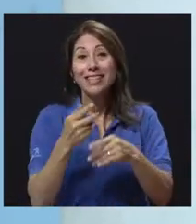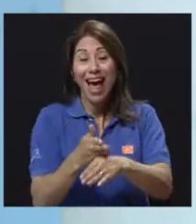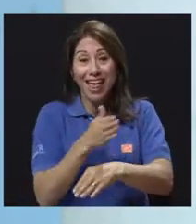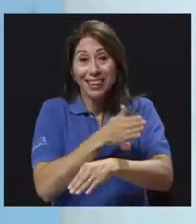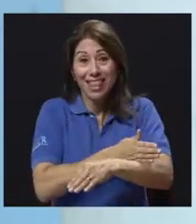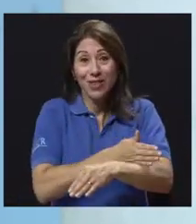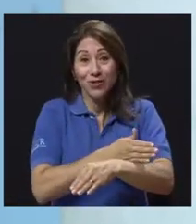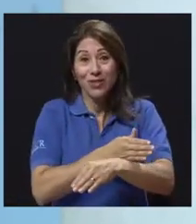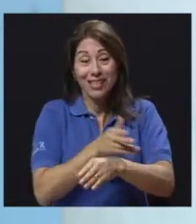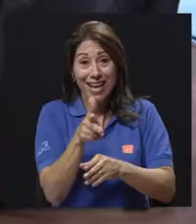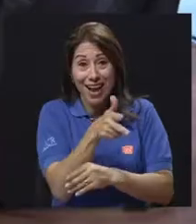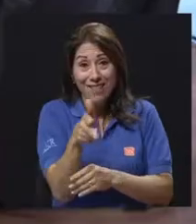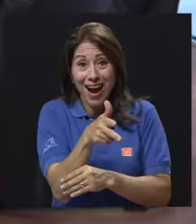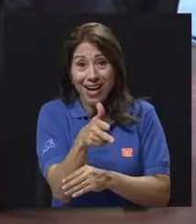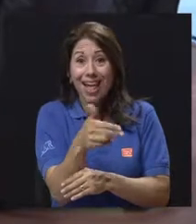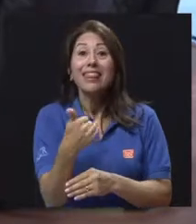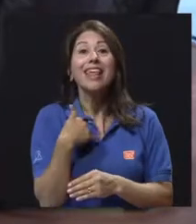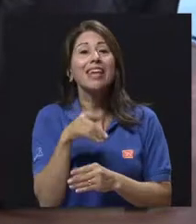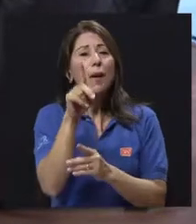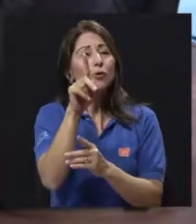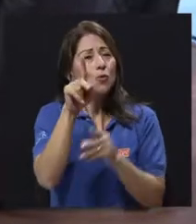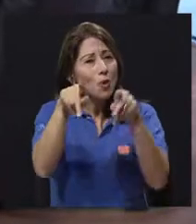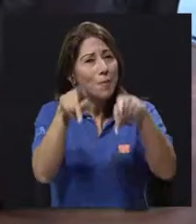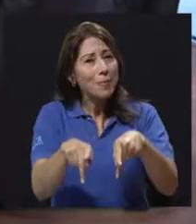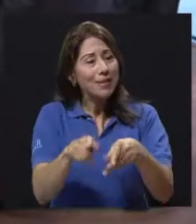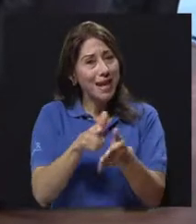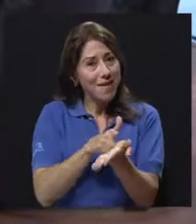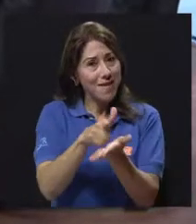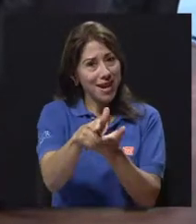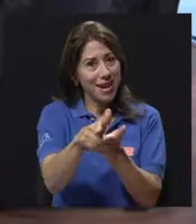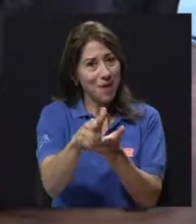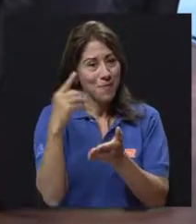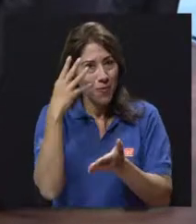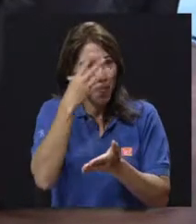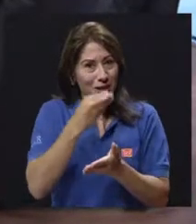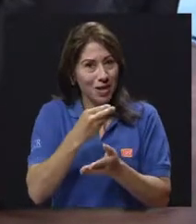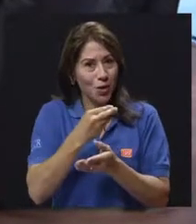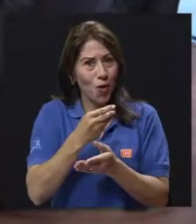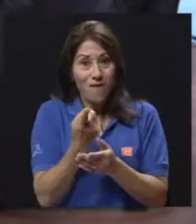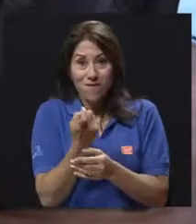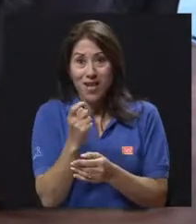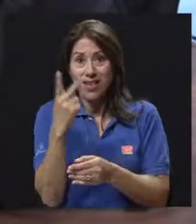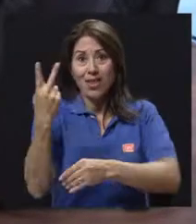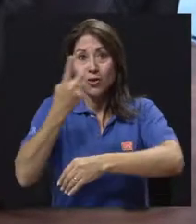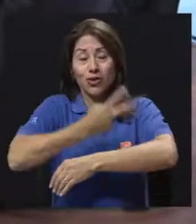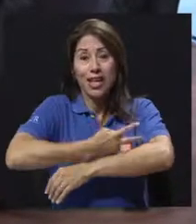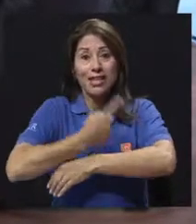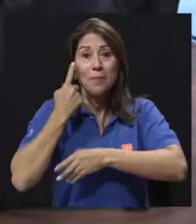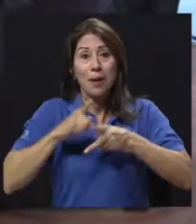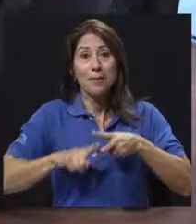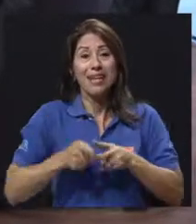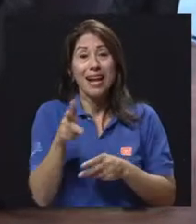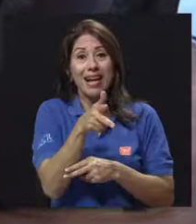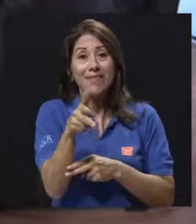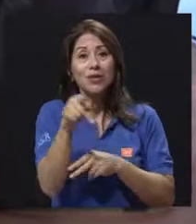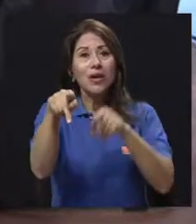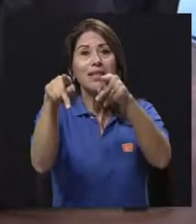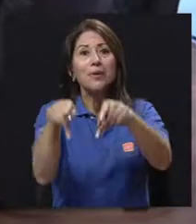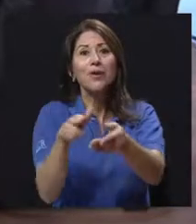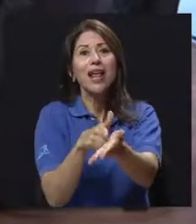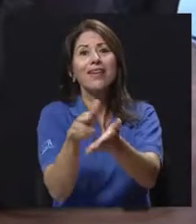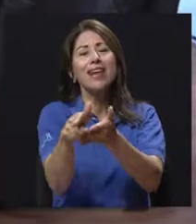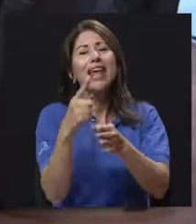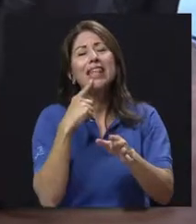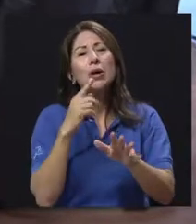grabar, teníamos un caso en Liberia, muy bonito, y faltando 2 días, creo que para empezar la grabación, nos canceló, dijo, no, la verdad es que